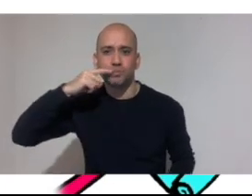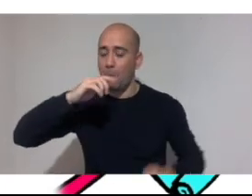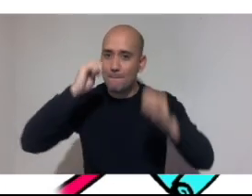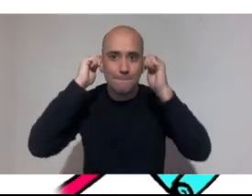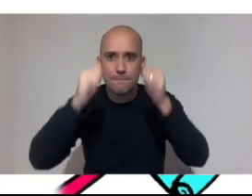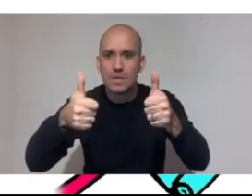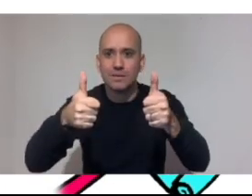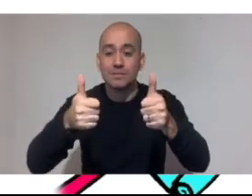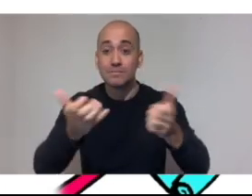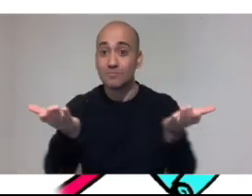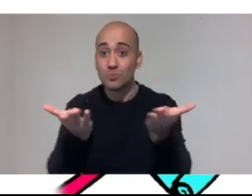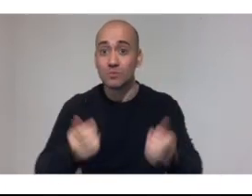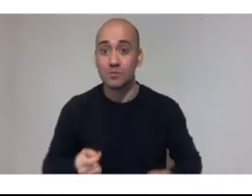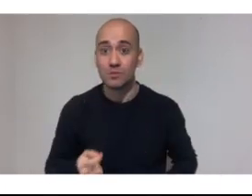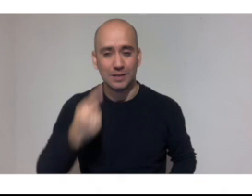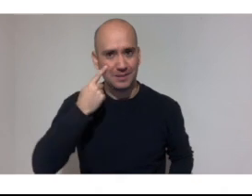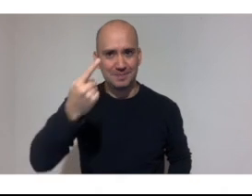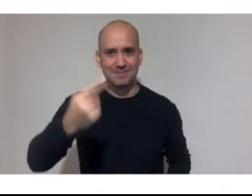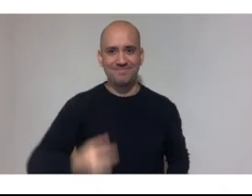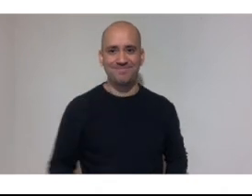nuestros dientes.